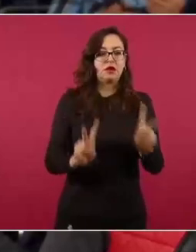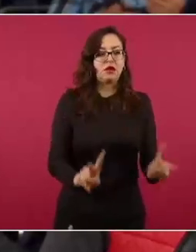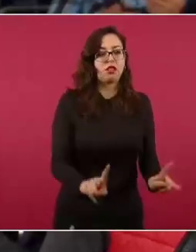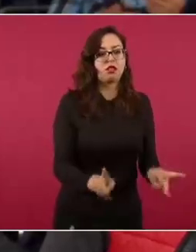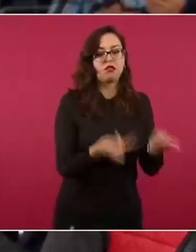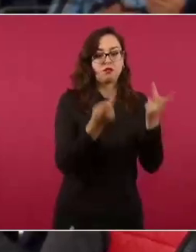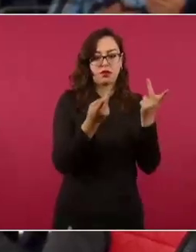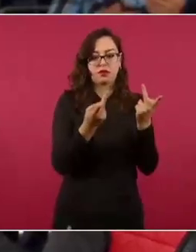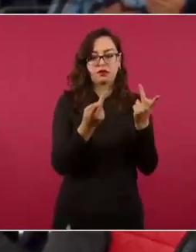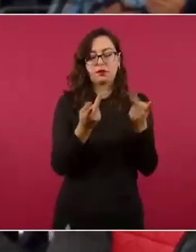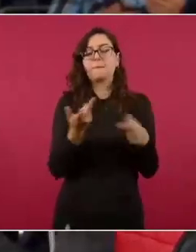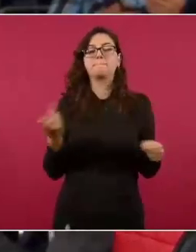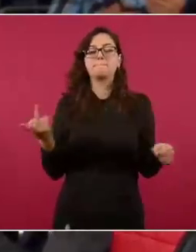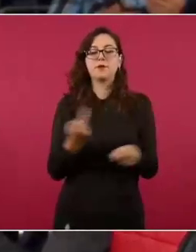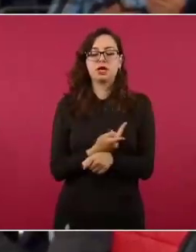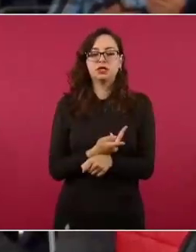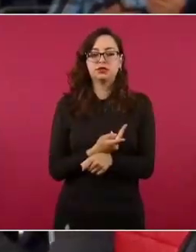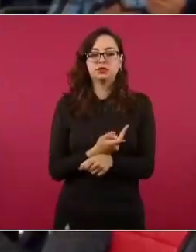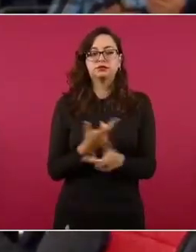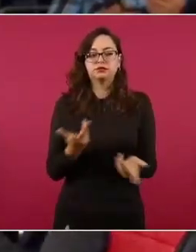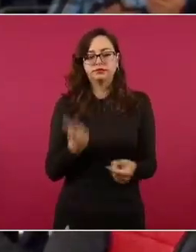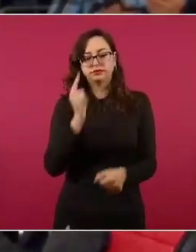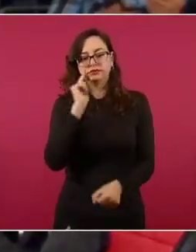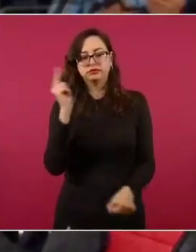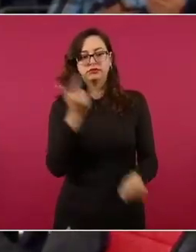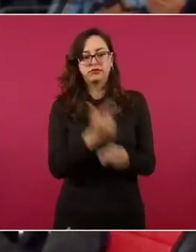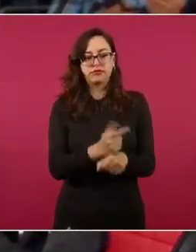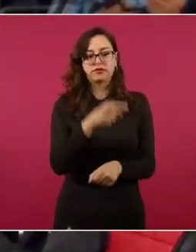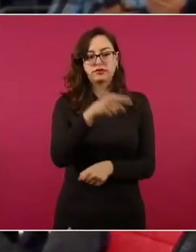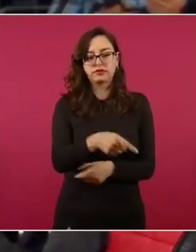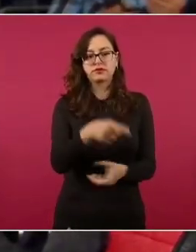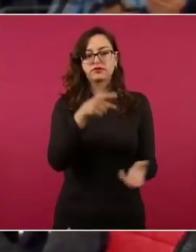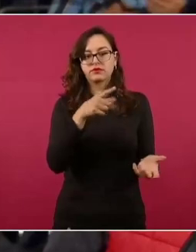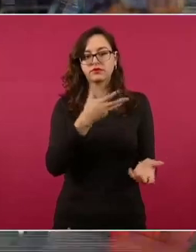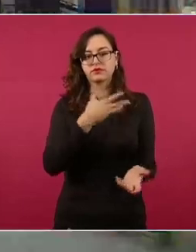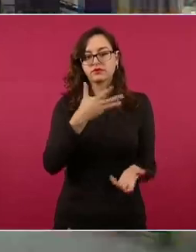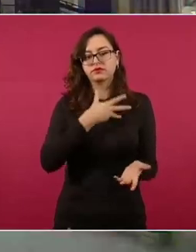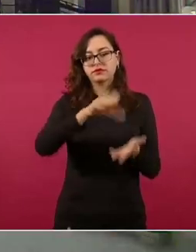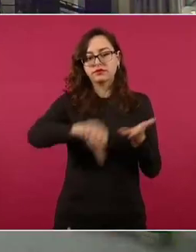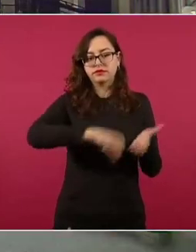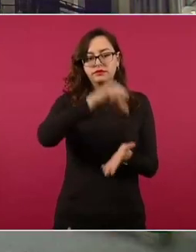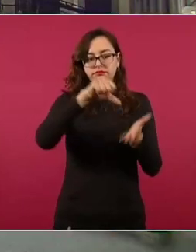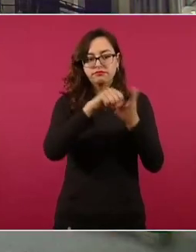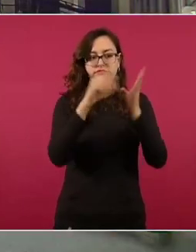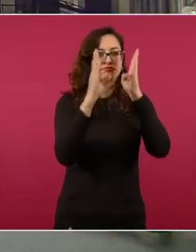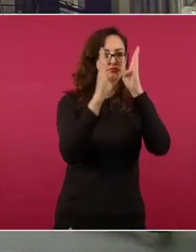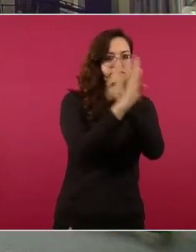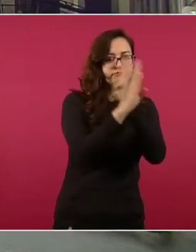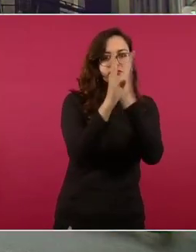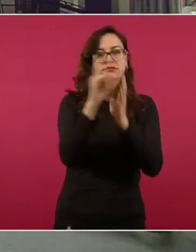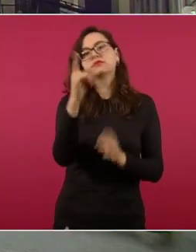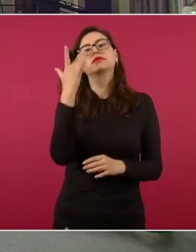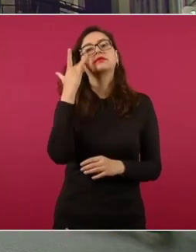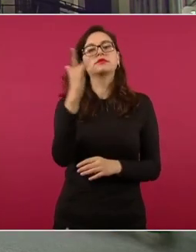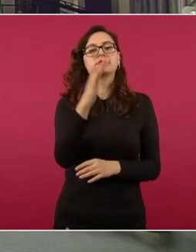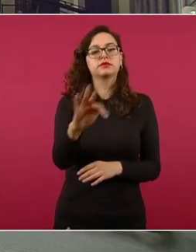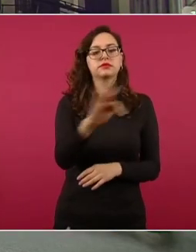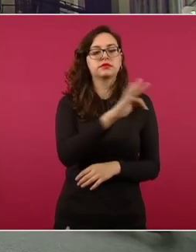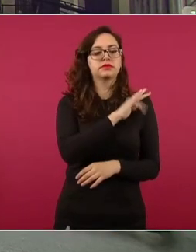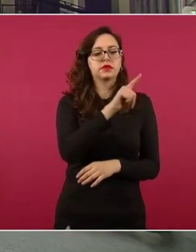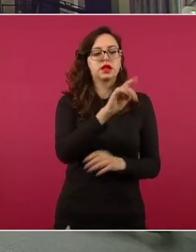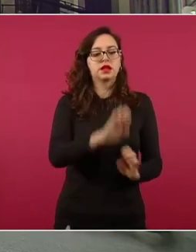esta ubicación de un centro clandestino de espionaje que estaba ahí en Santa Fe en una